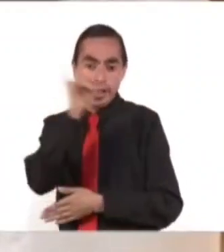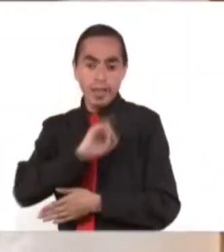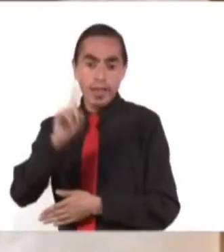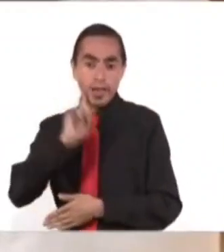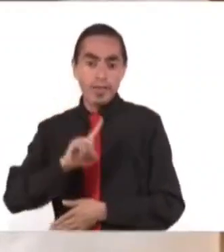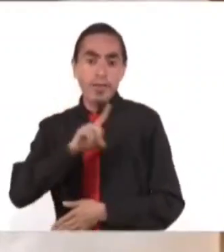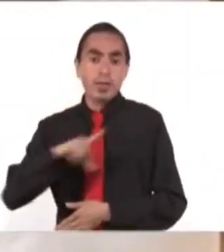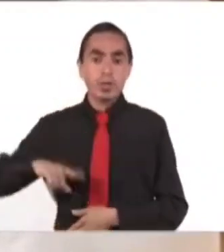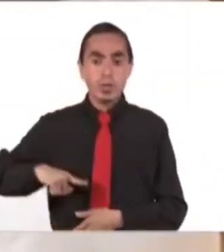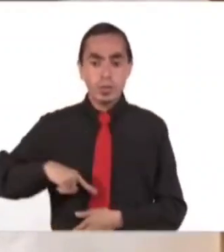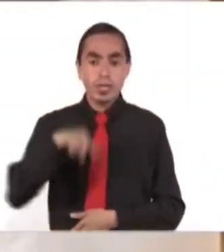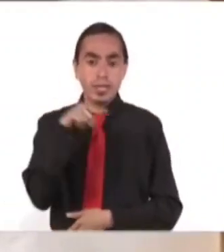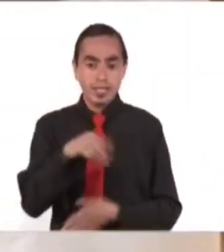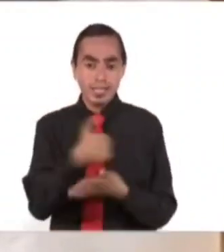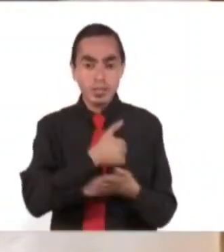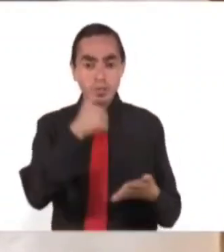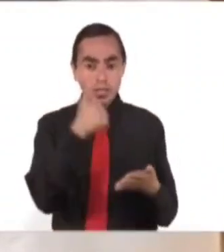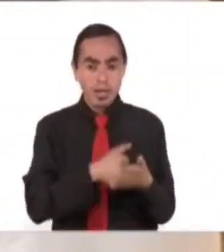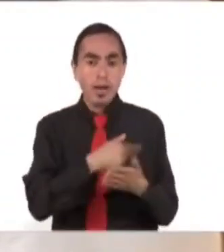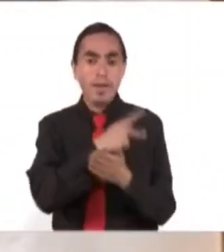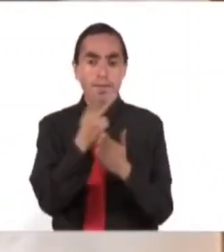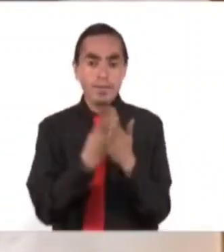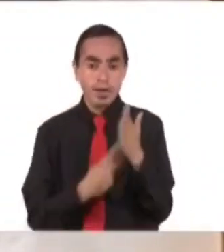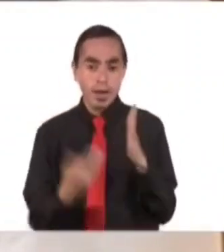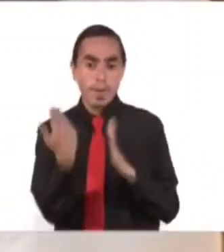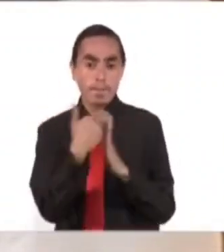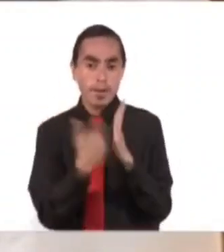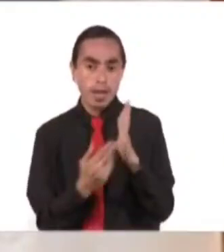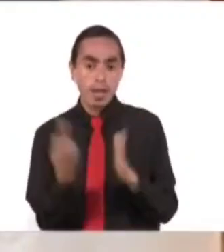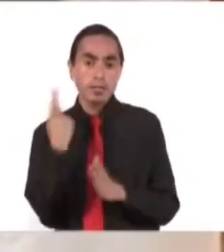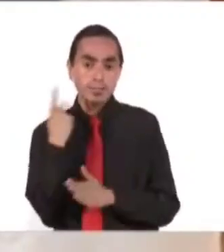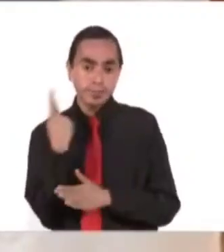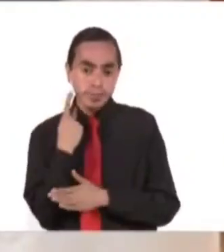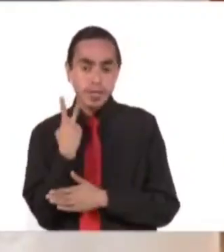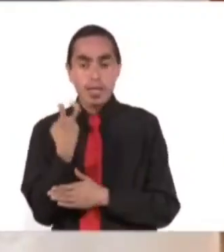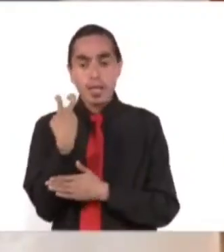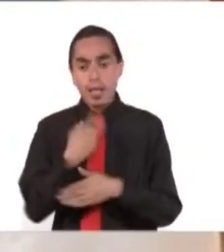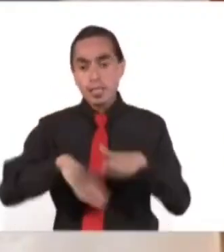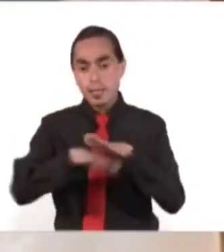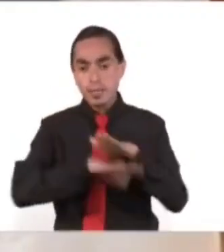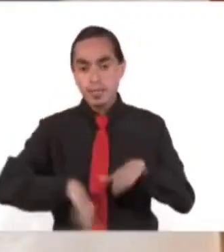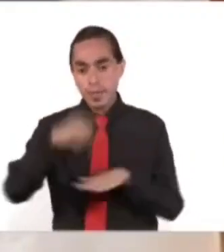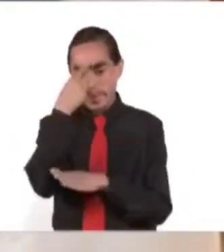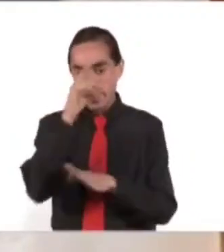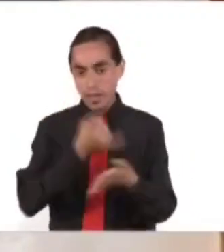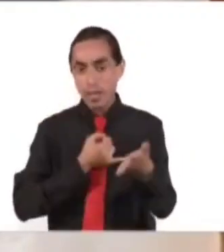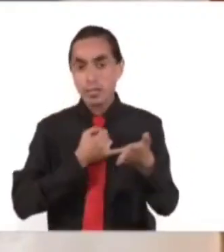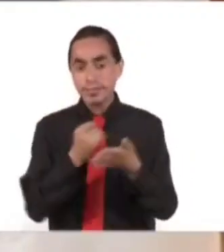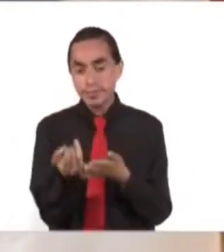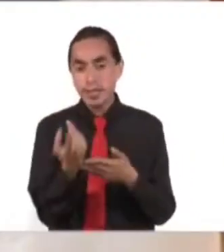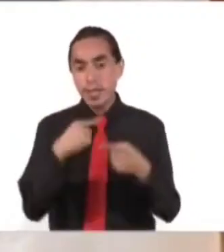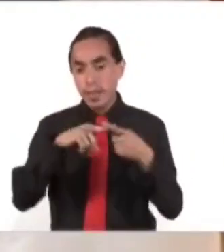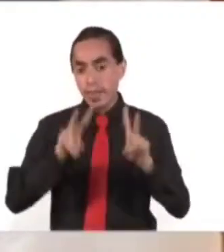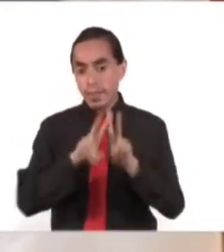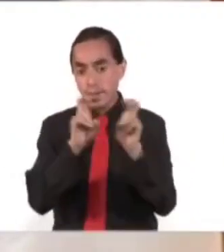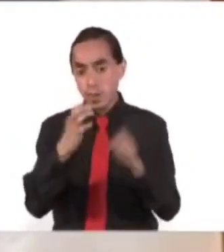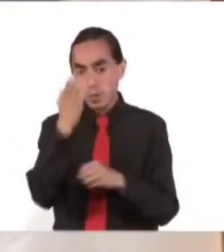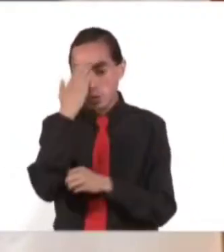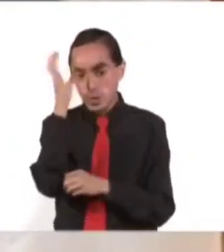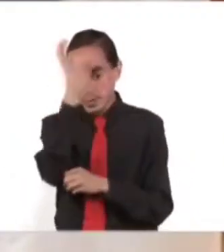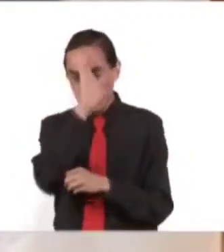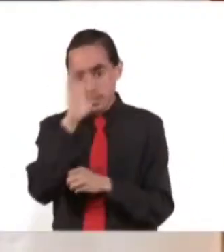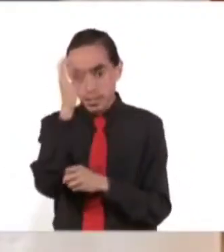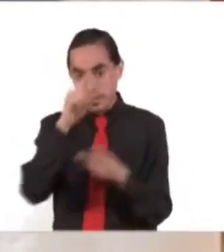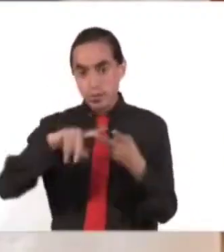de gobierno en esta ciudad, las políticas públicas que se basan para sus decisiones en conocimiento